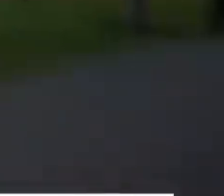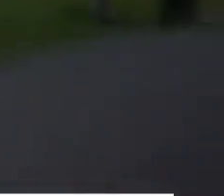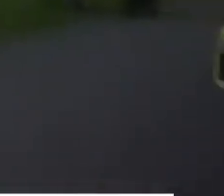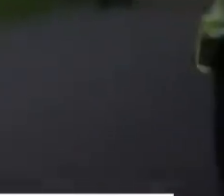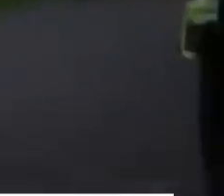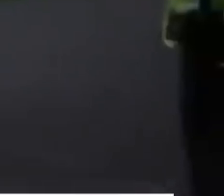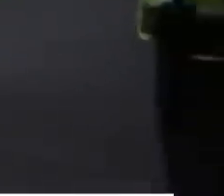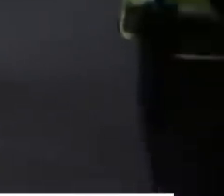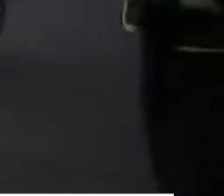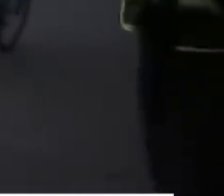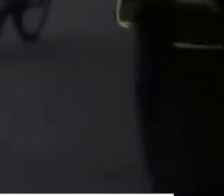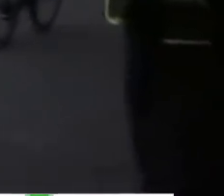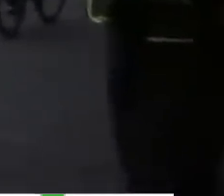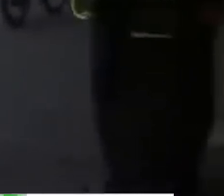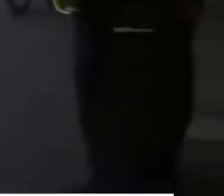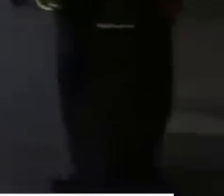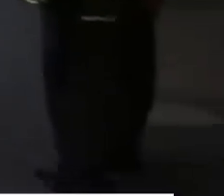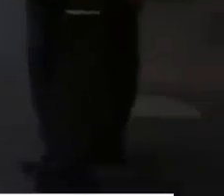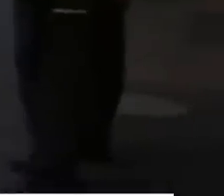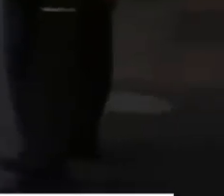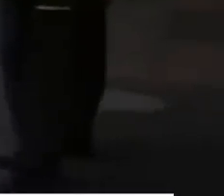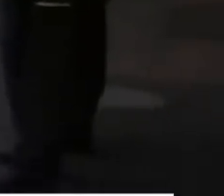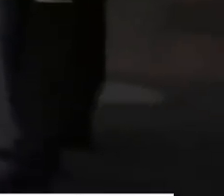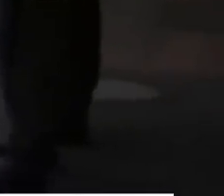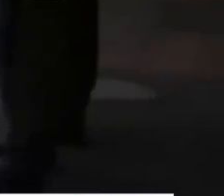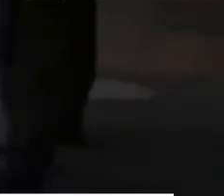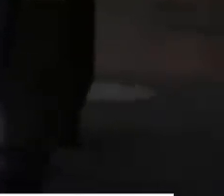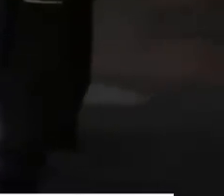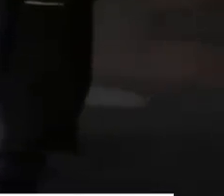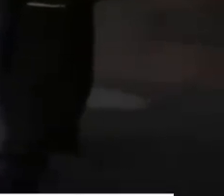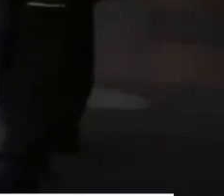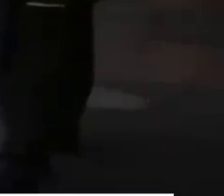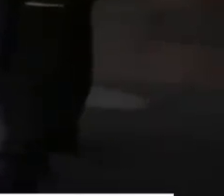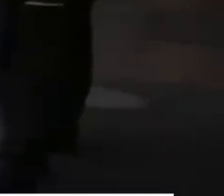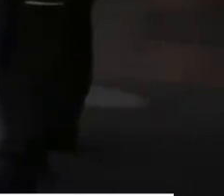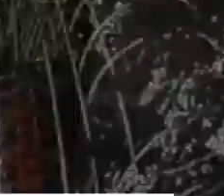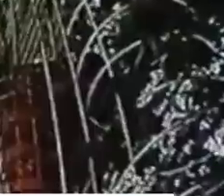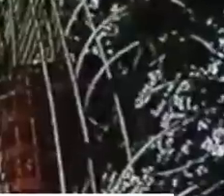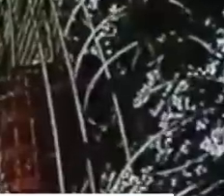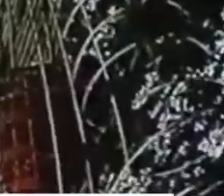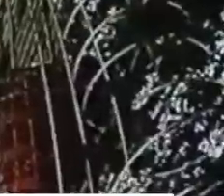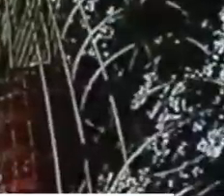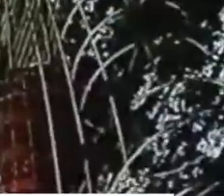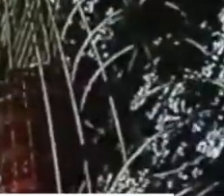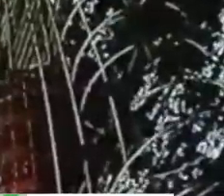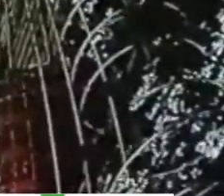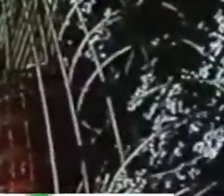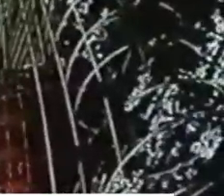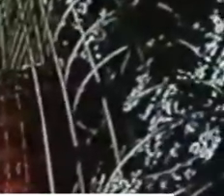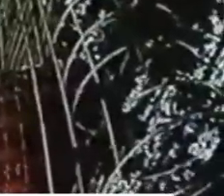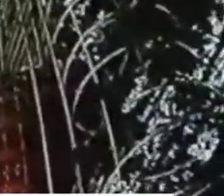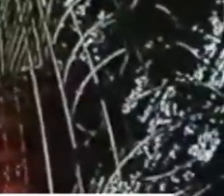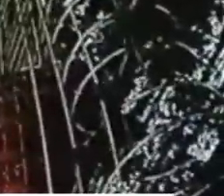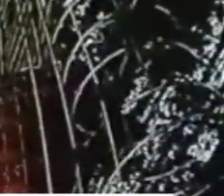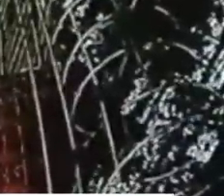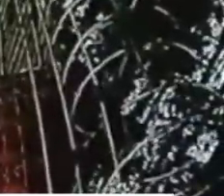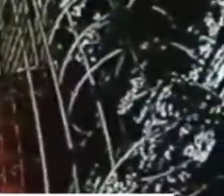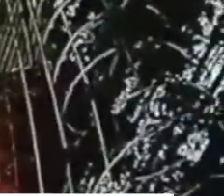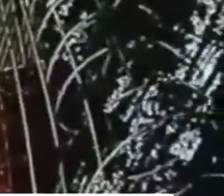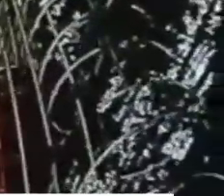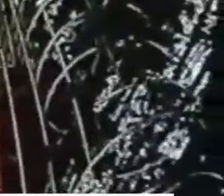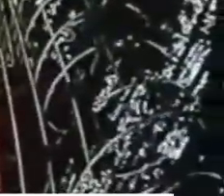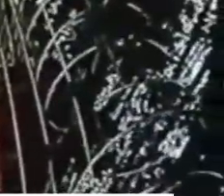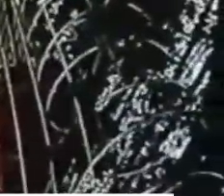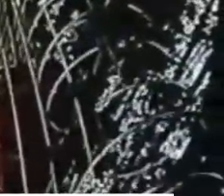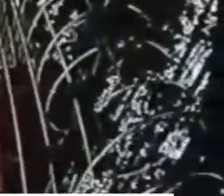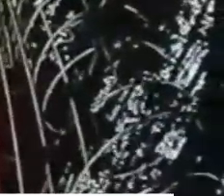atacado a sus víctimas que se mueven en bicicleta por este sector quedó grabada en estos dos videos. Primero atacaron a este joven. El impacto lo dejó